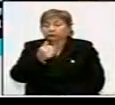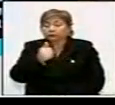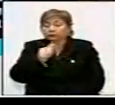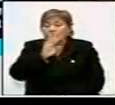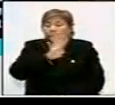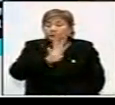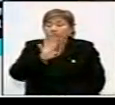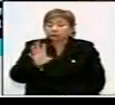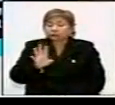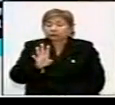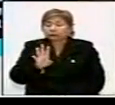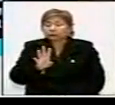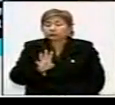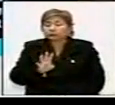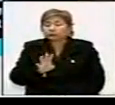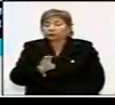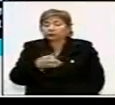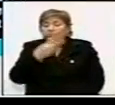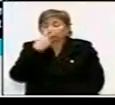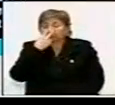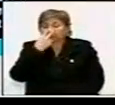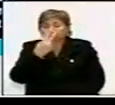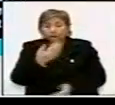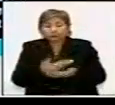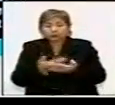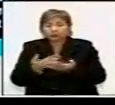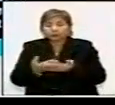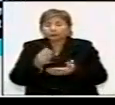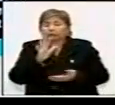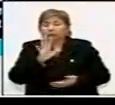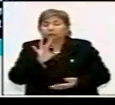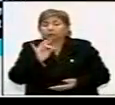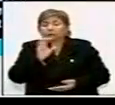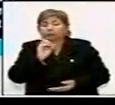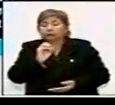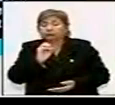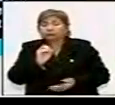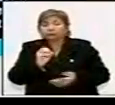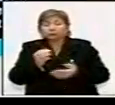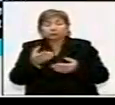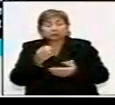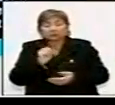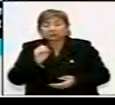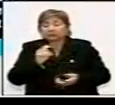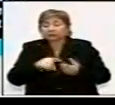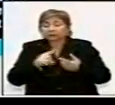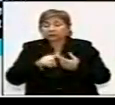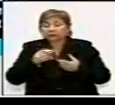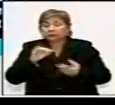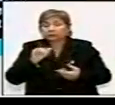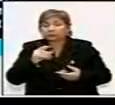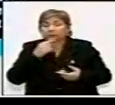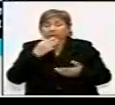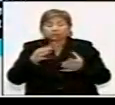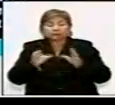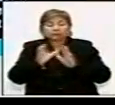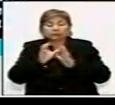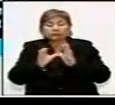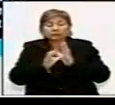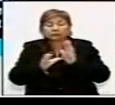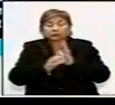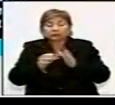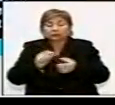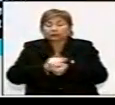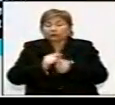44 estamos viendo a 105 45 80 de texto sustitutorio sobre la ley de reforma constitucional que